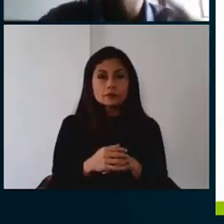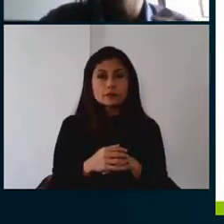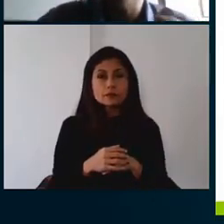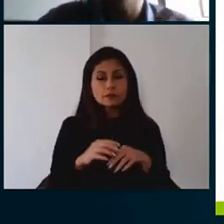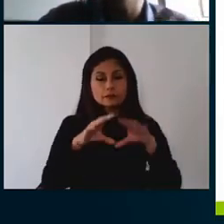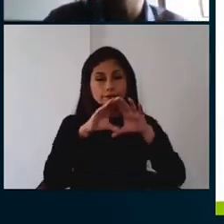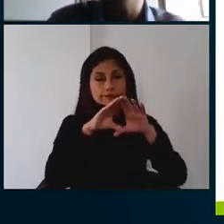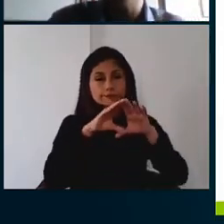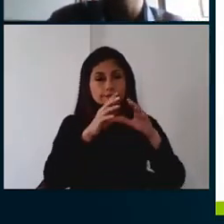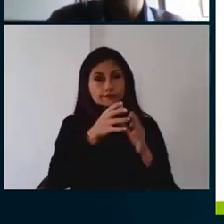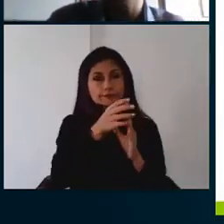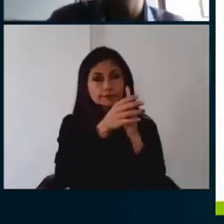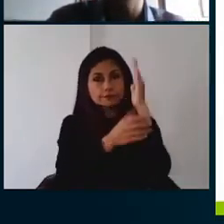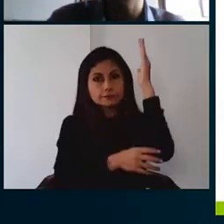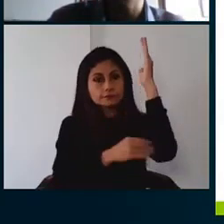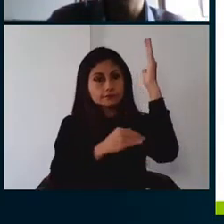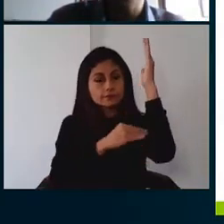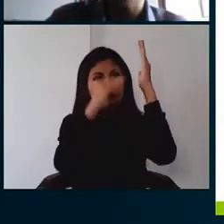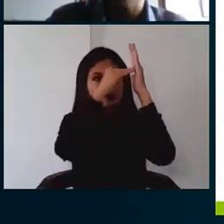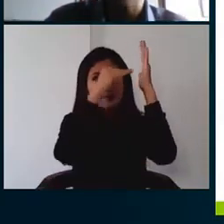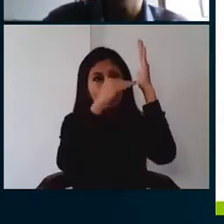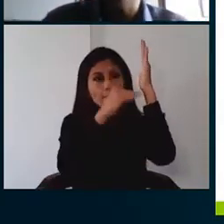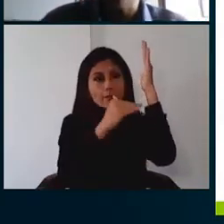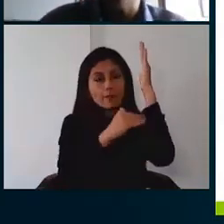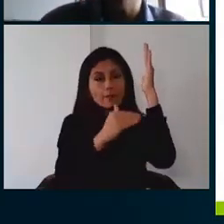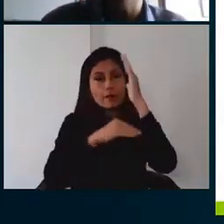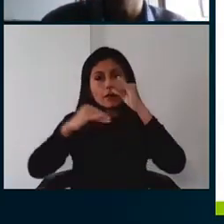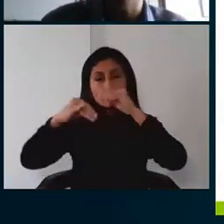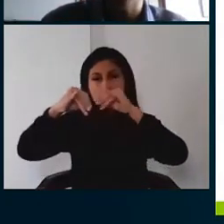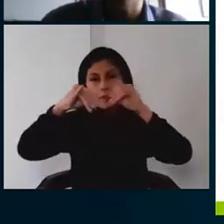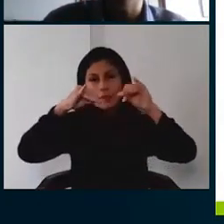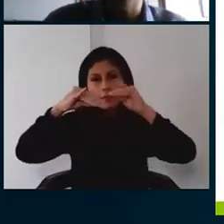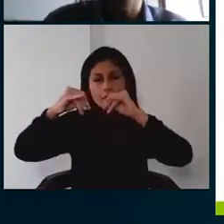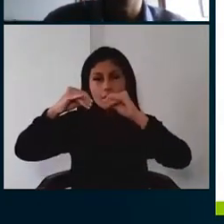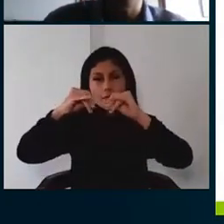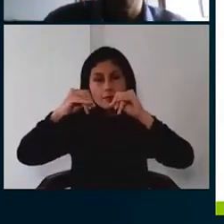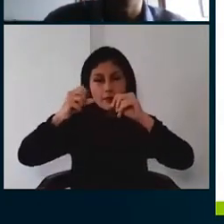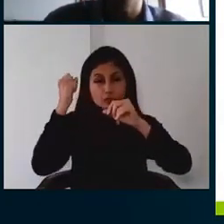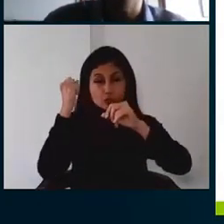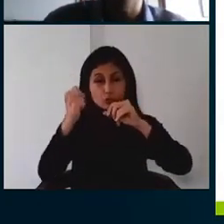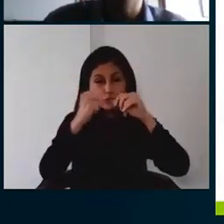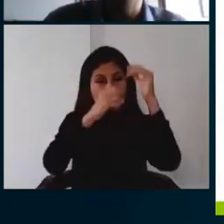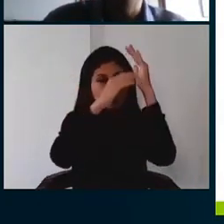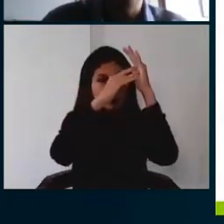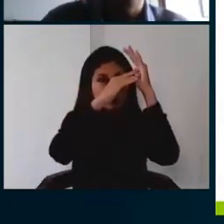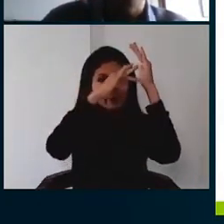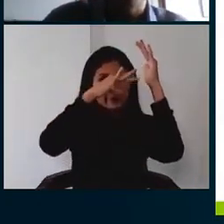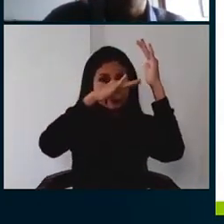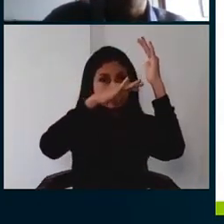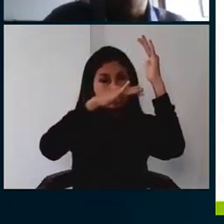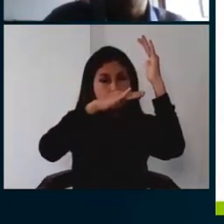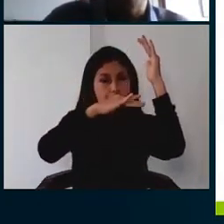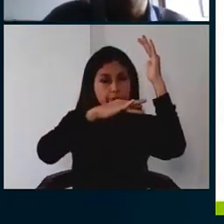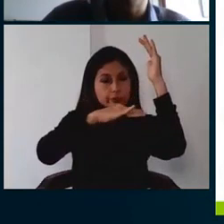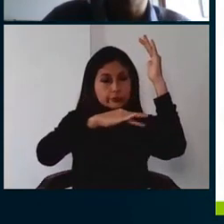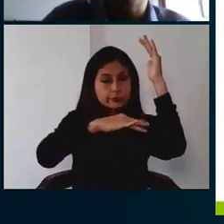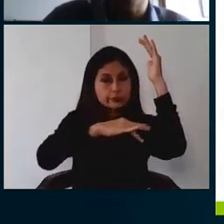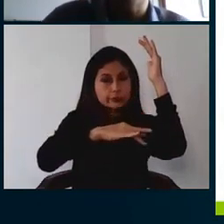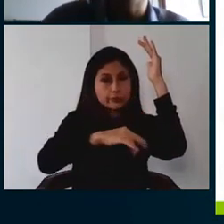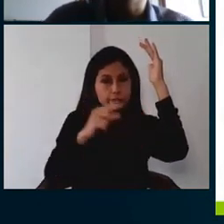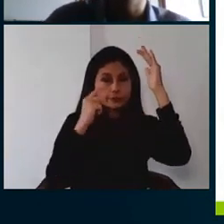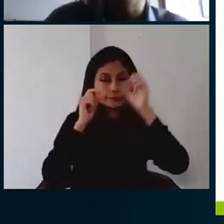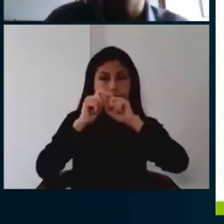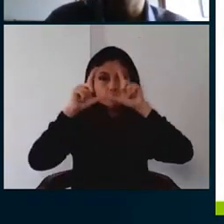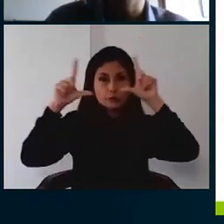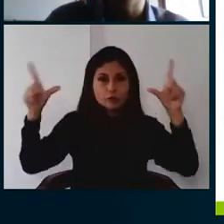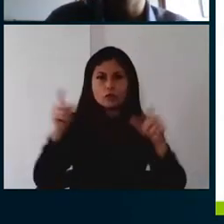ese proceso de decantación de partículas sólidas, que es el resultado que se está mostrando en pantalla. Se puede, por ejemplo,